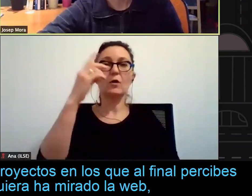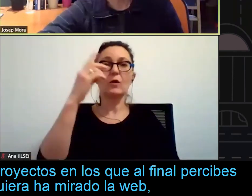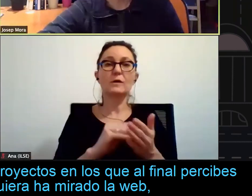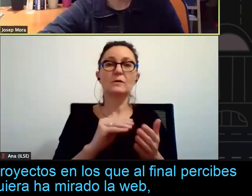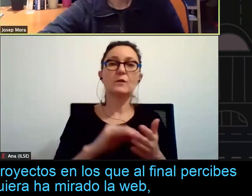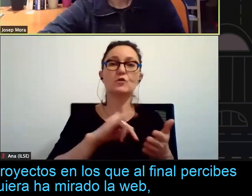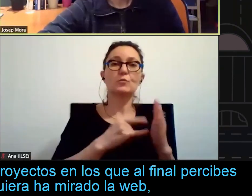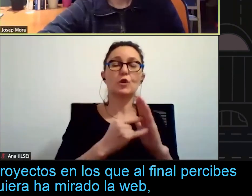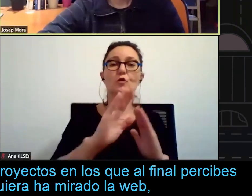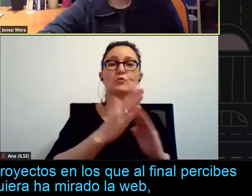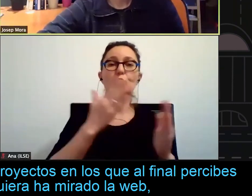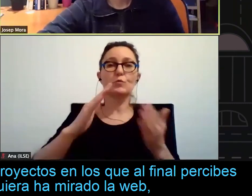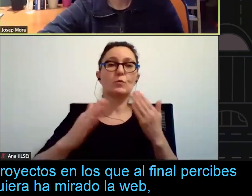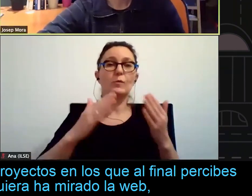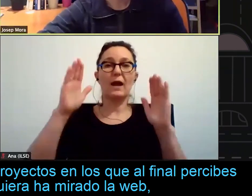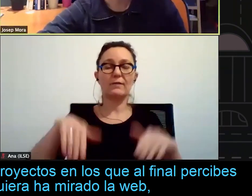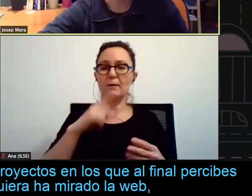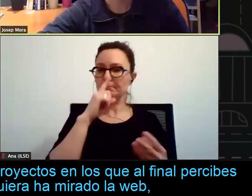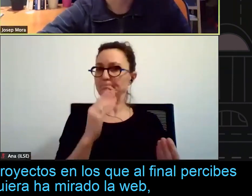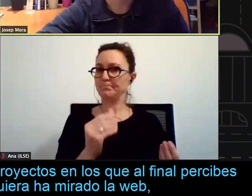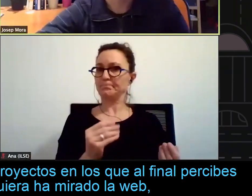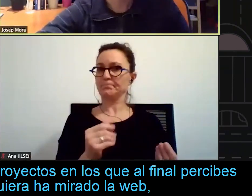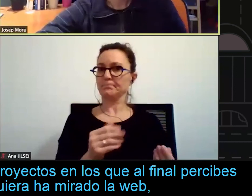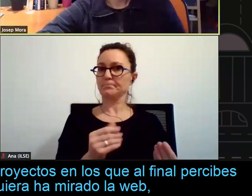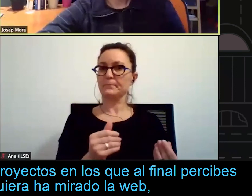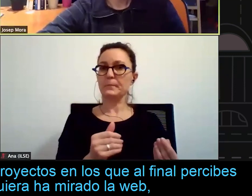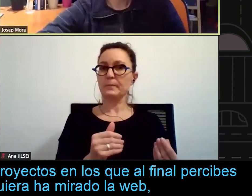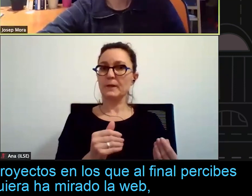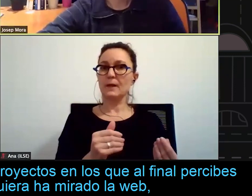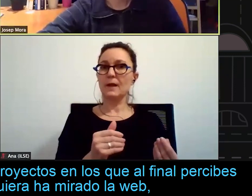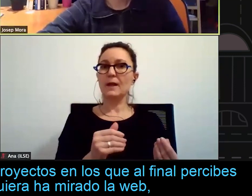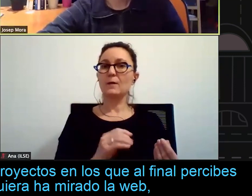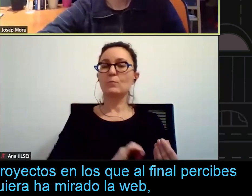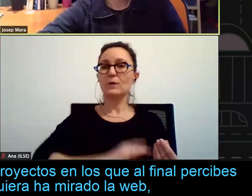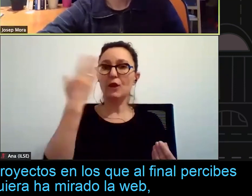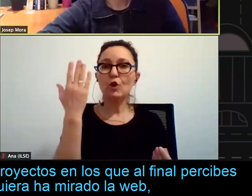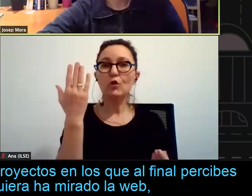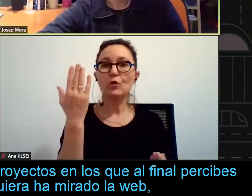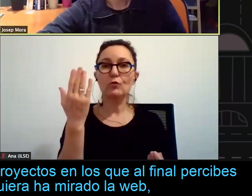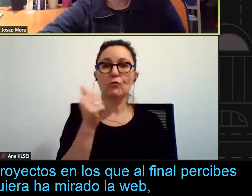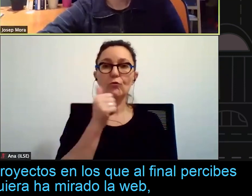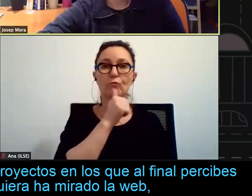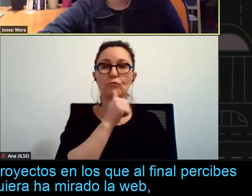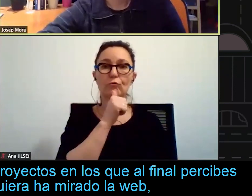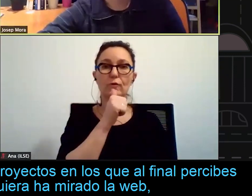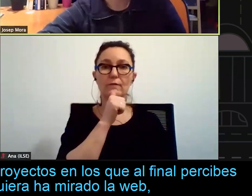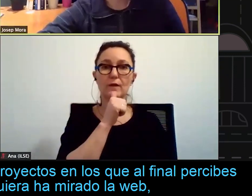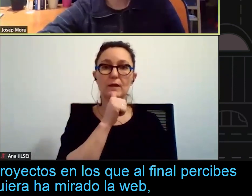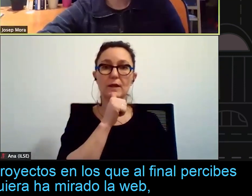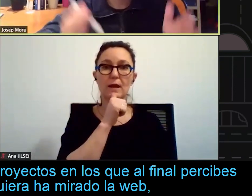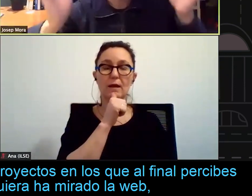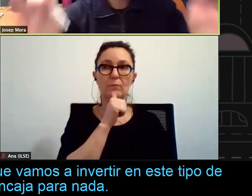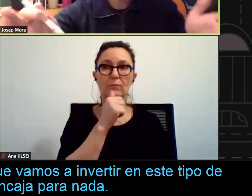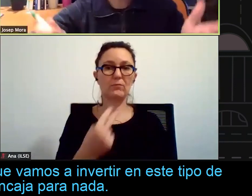final también percibes, ¿no?, de que el emprendedor no ha ni siquiera ha mirado, ¿no?, la web, ¿no?,